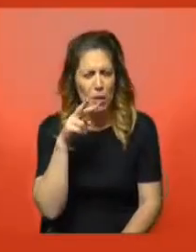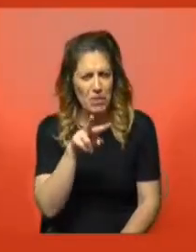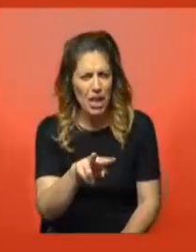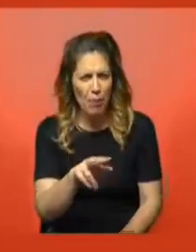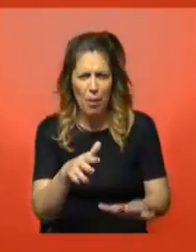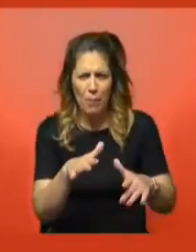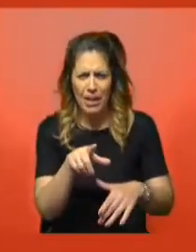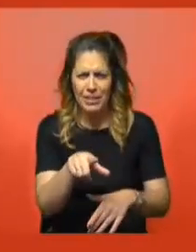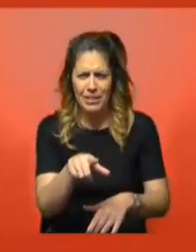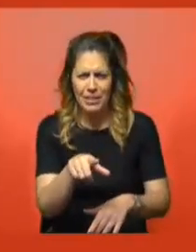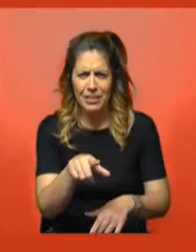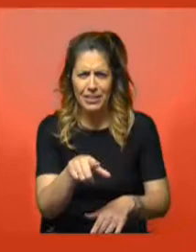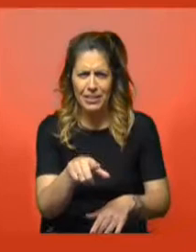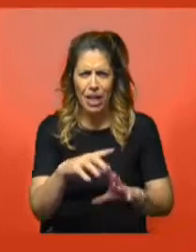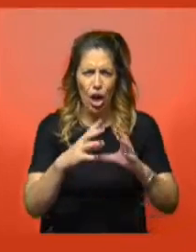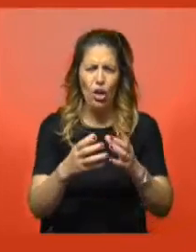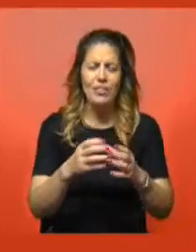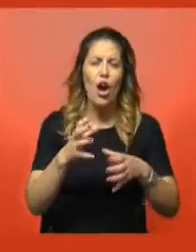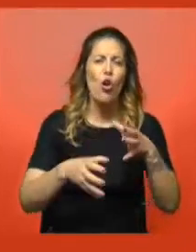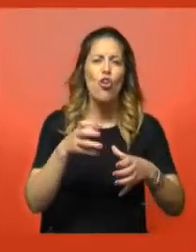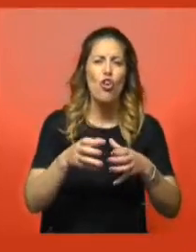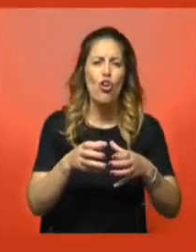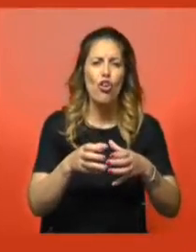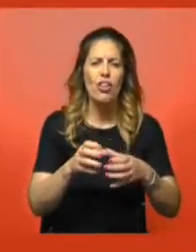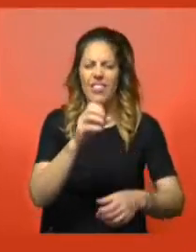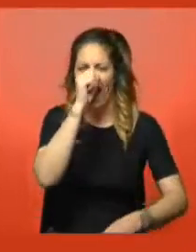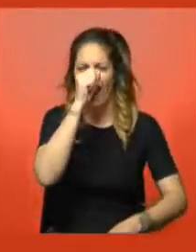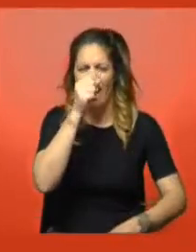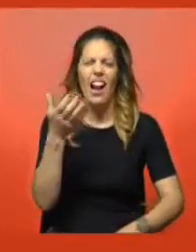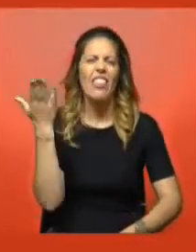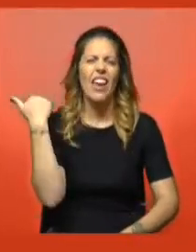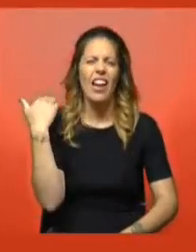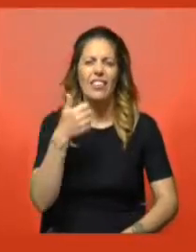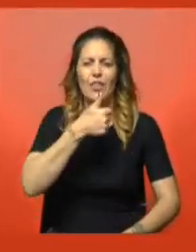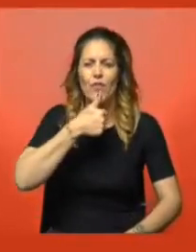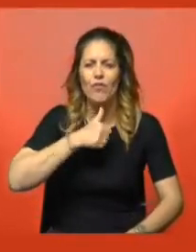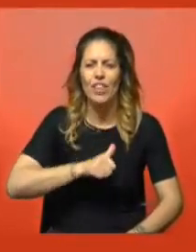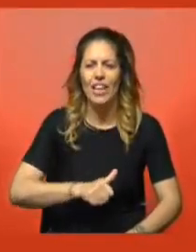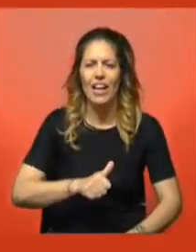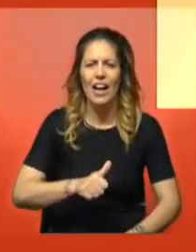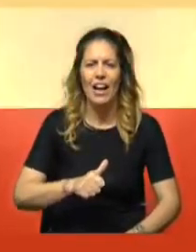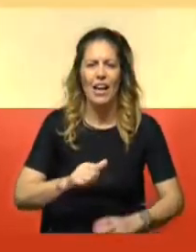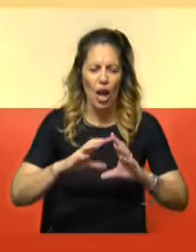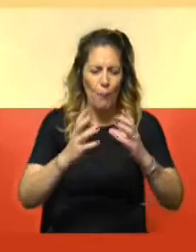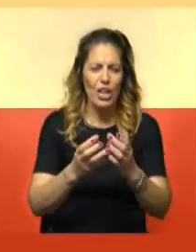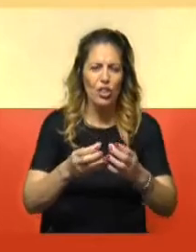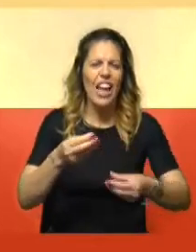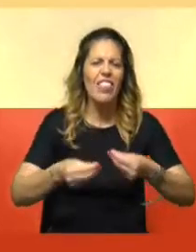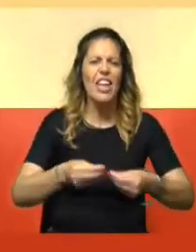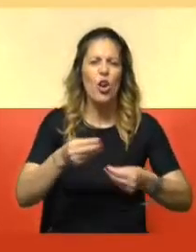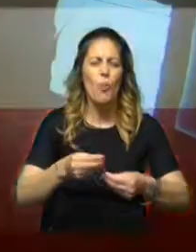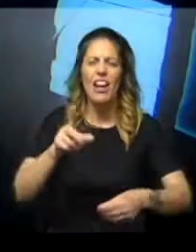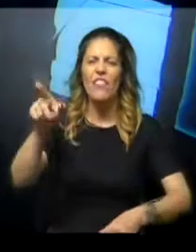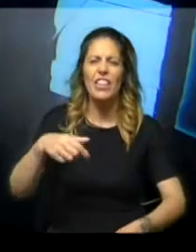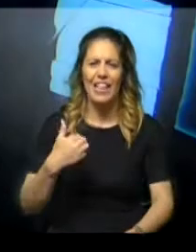esa es color ladrillo no de esas que venían antes aquellas pelotas de goma que incluso muchas venían eran como de